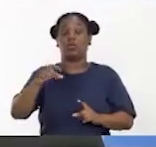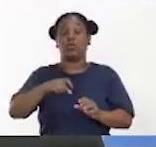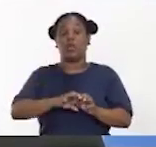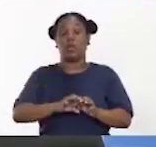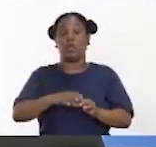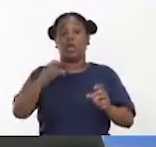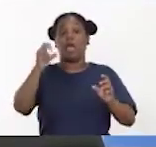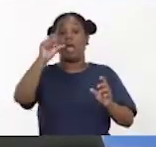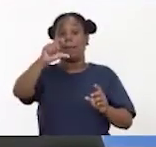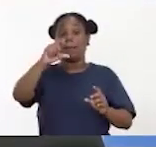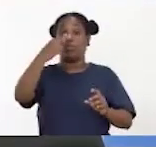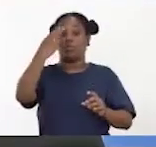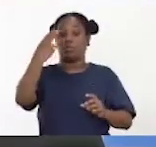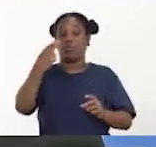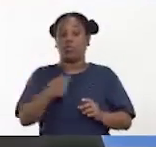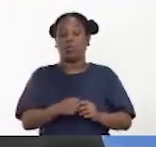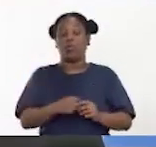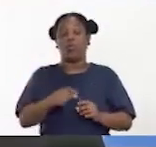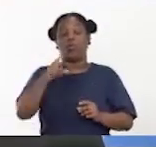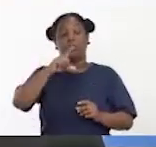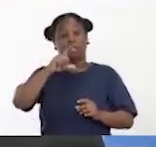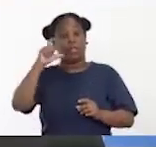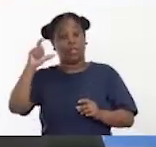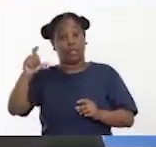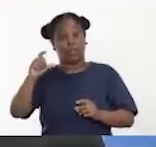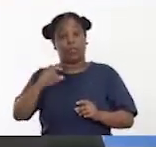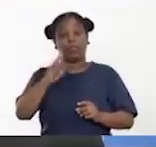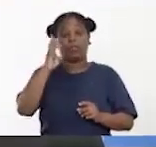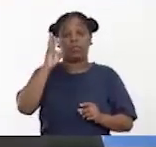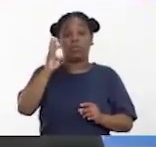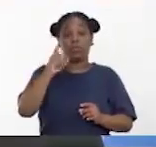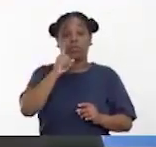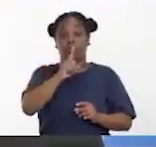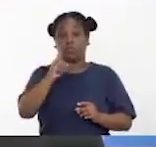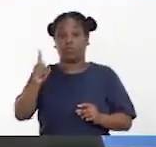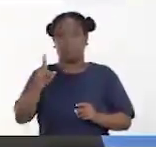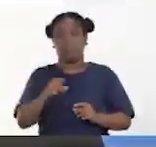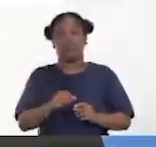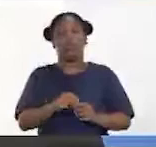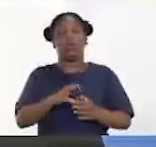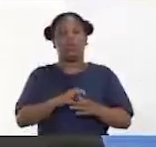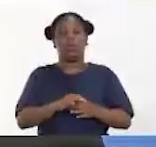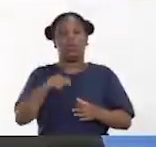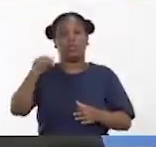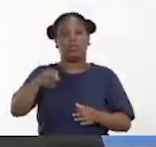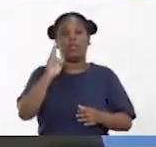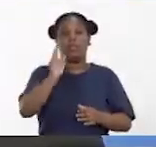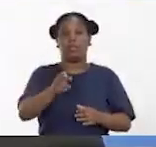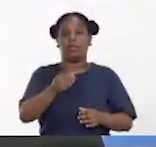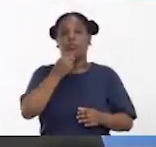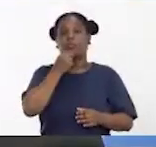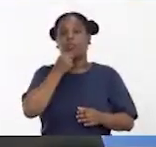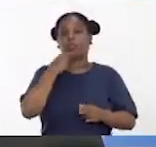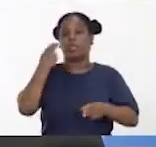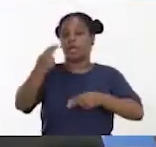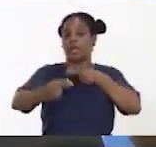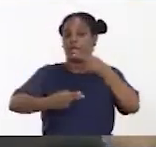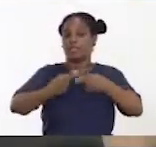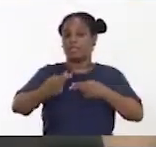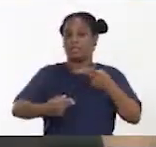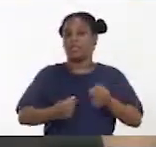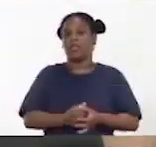en el capítulo 2 y en el libro de texto onceno grado, en el capítulo 3, y ahí están las páginas donde puede hacerlo.